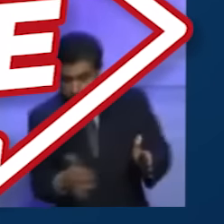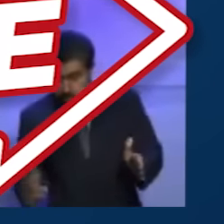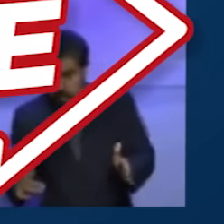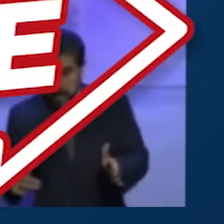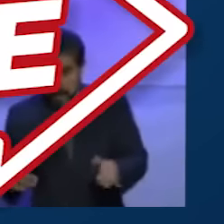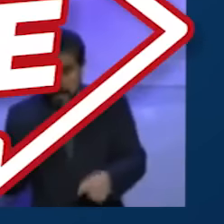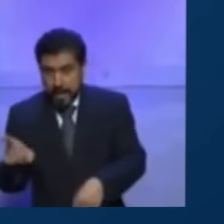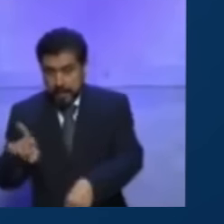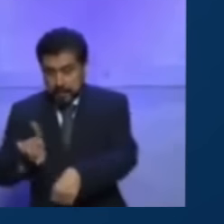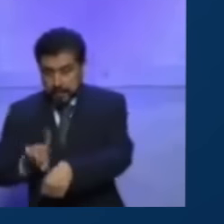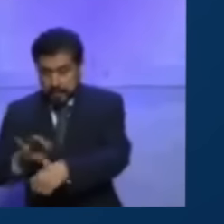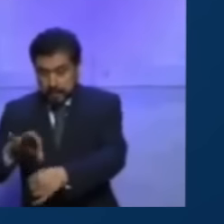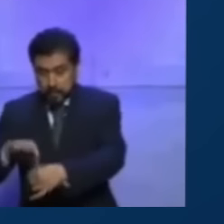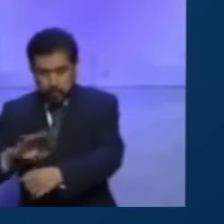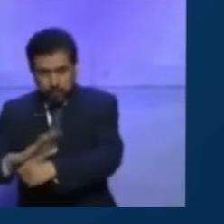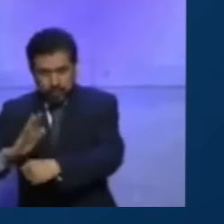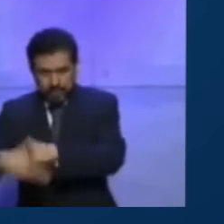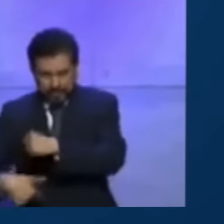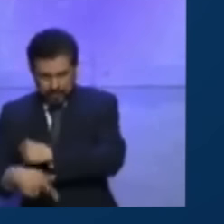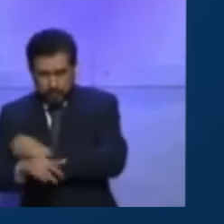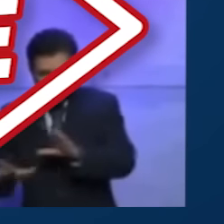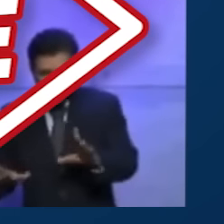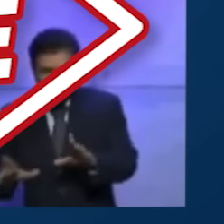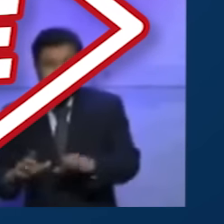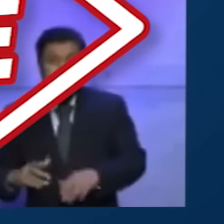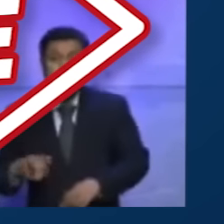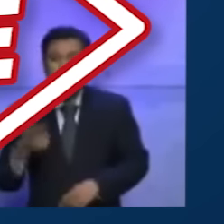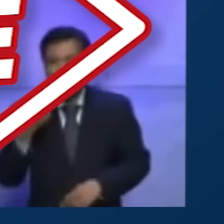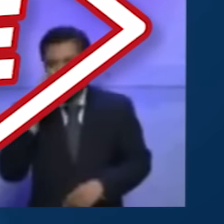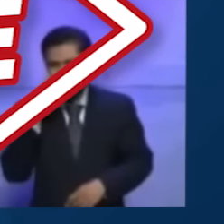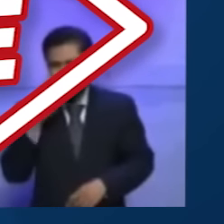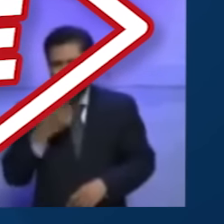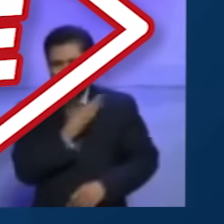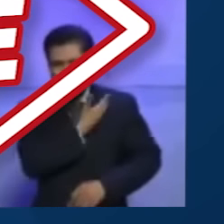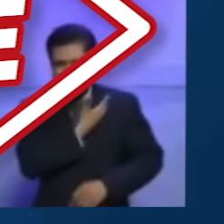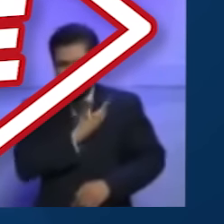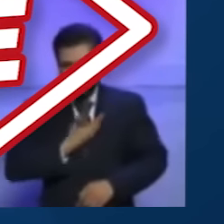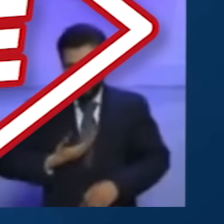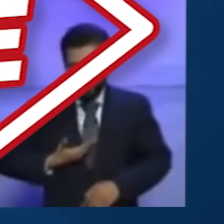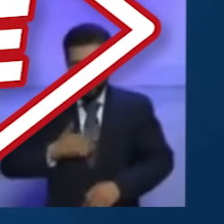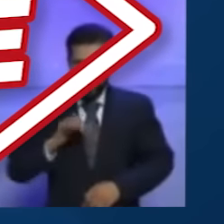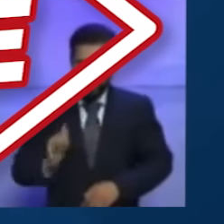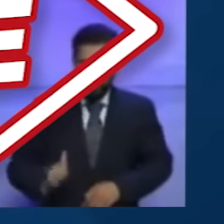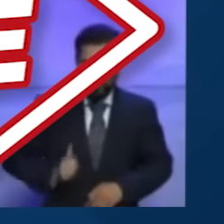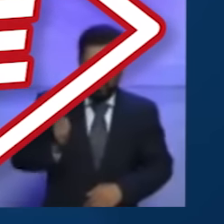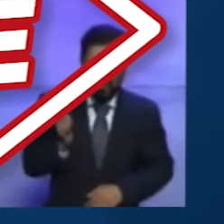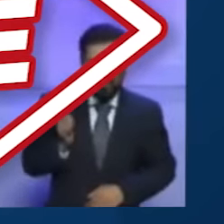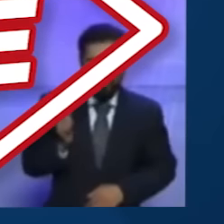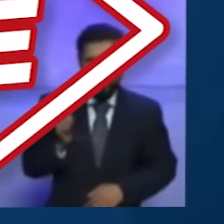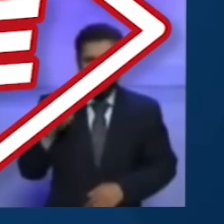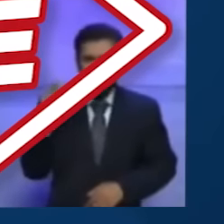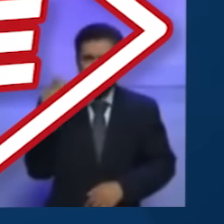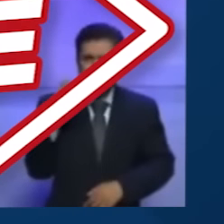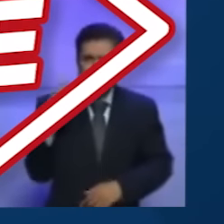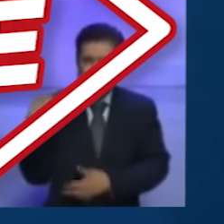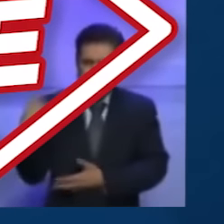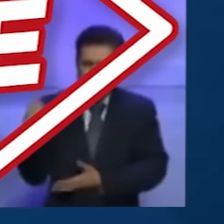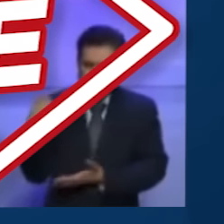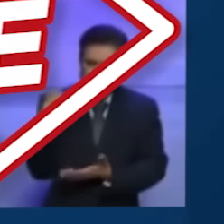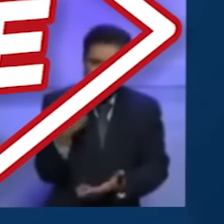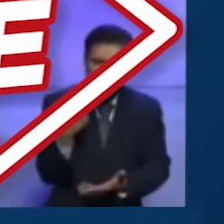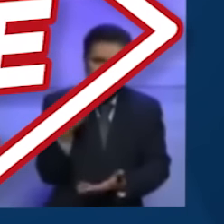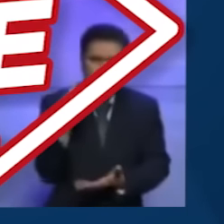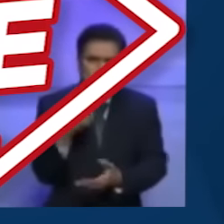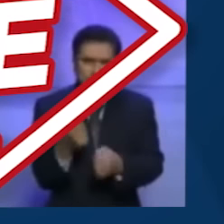veces en que el presidente ha utilizado su poder político y los recursos públicos que acompañan a su cargo para